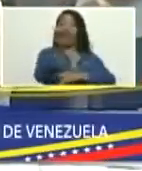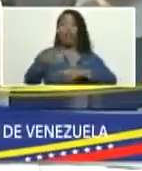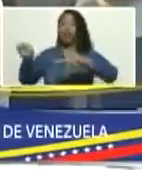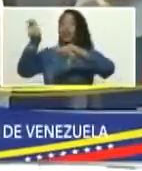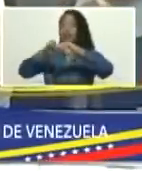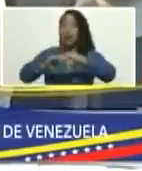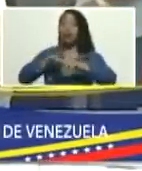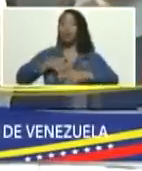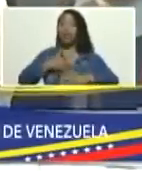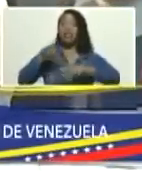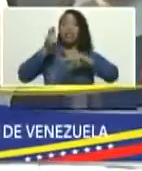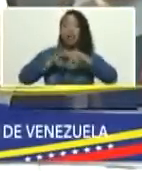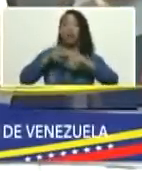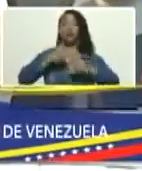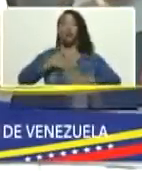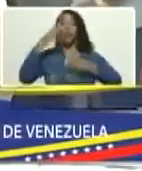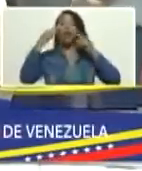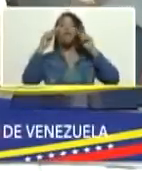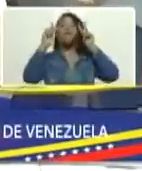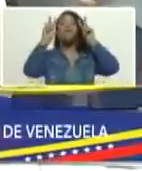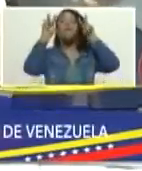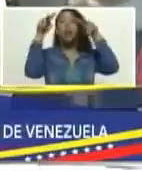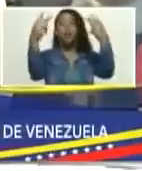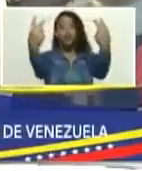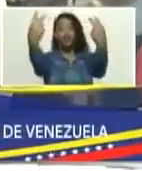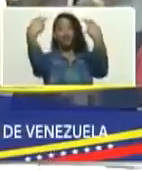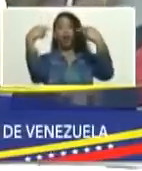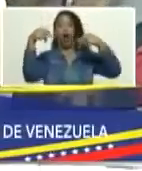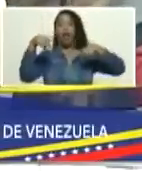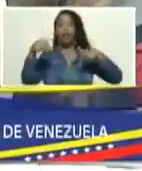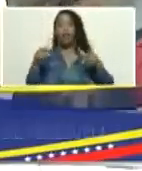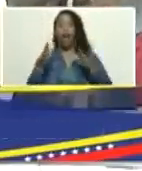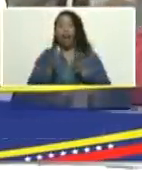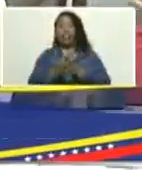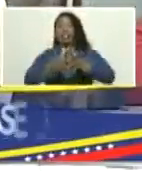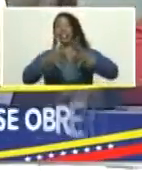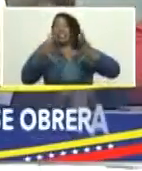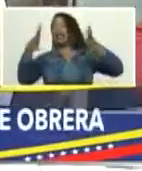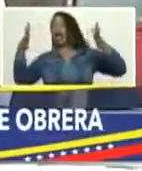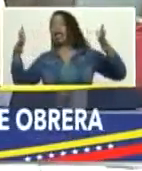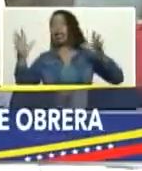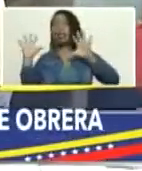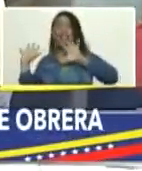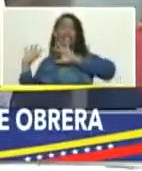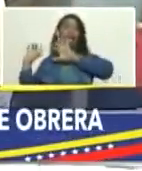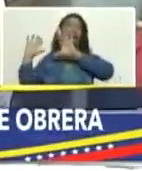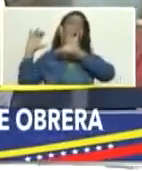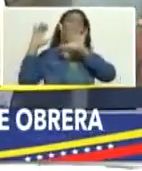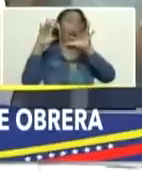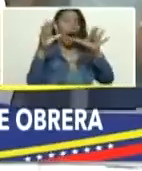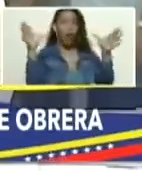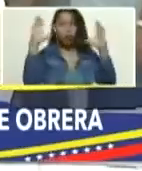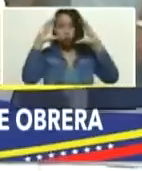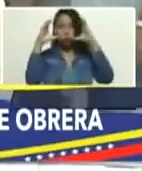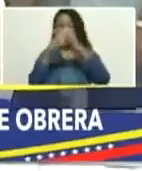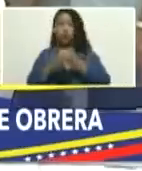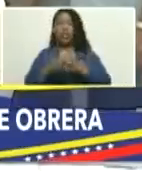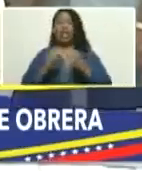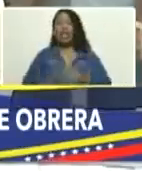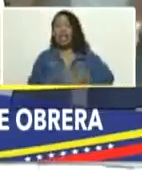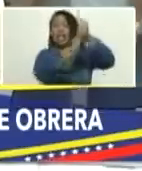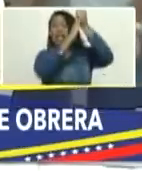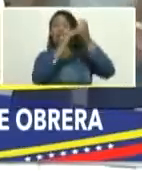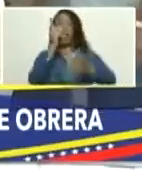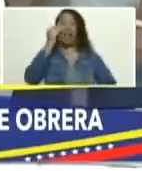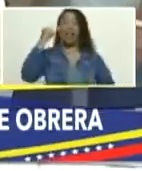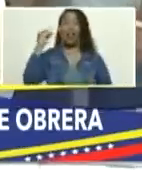pueda sentarse para poder ver esta inmensa concentración de líderes y lideresas